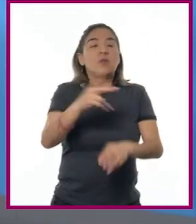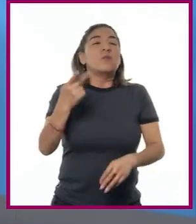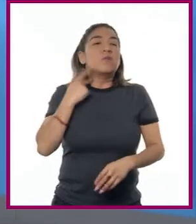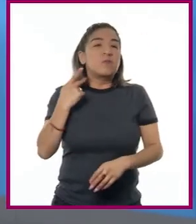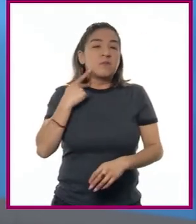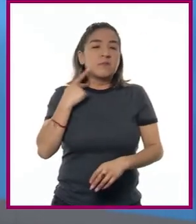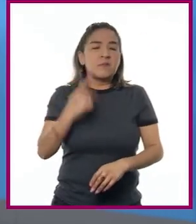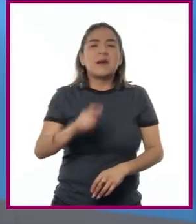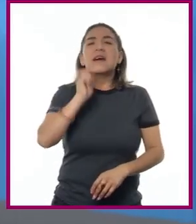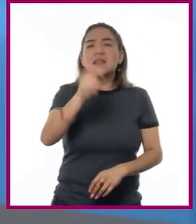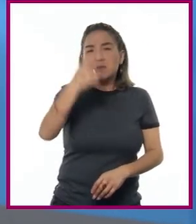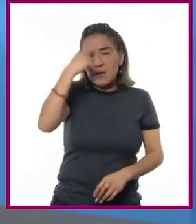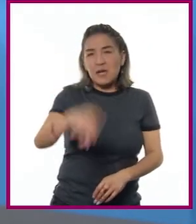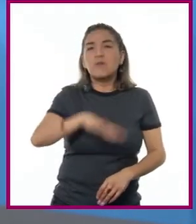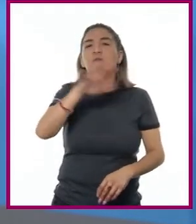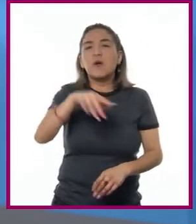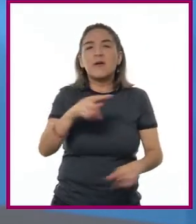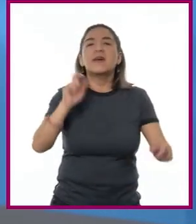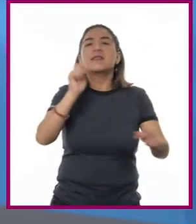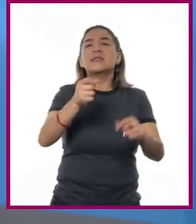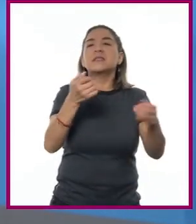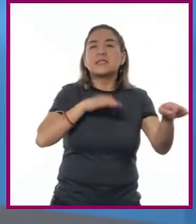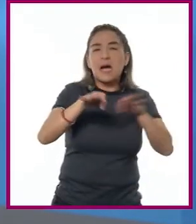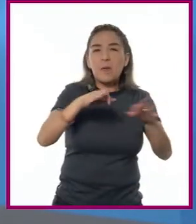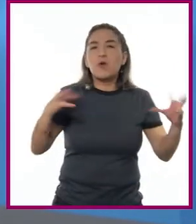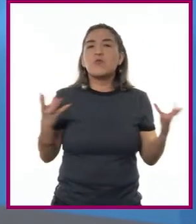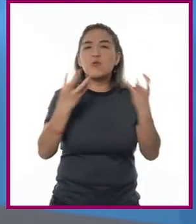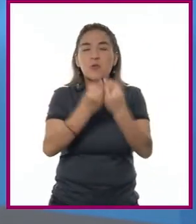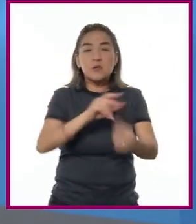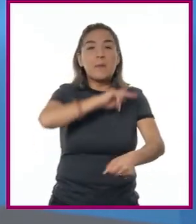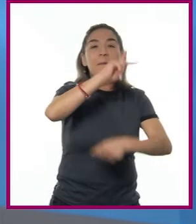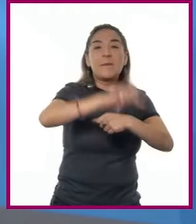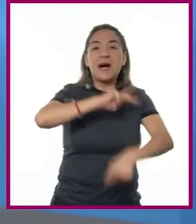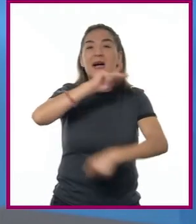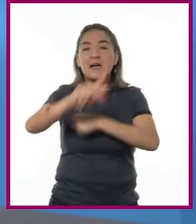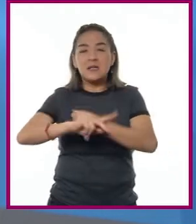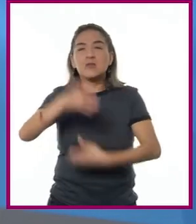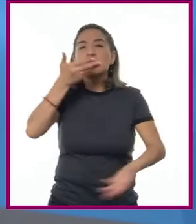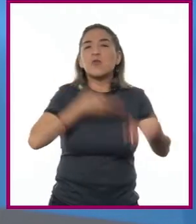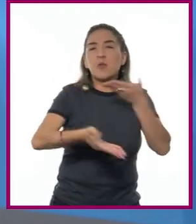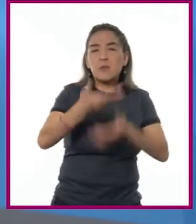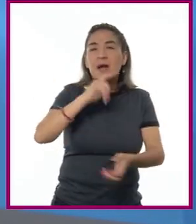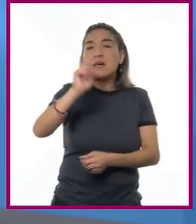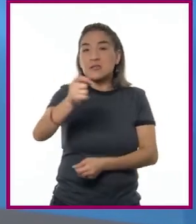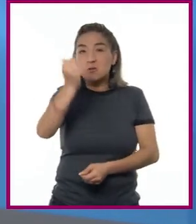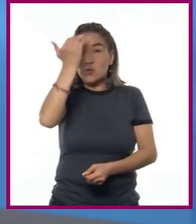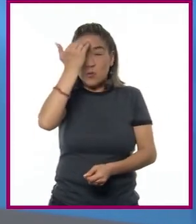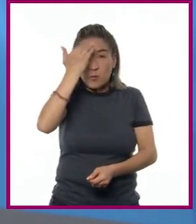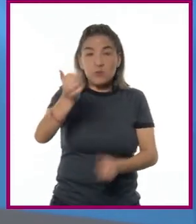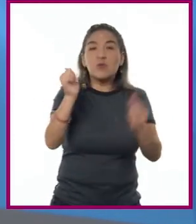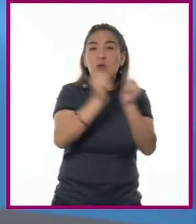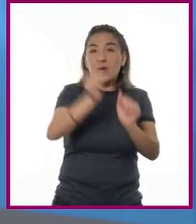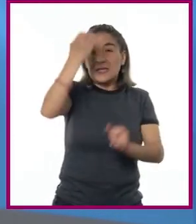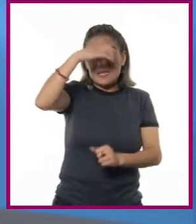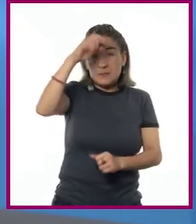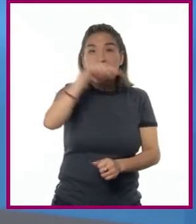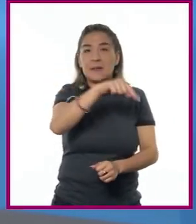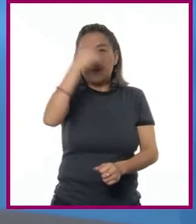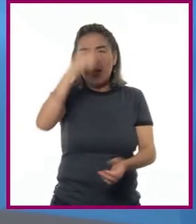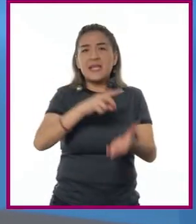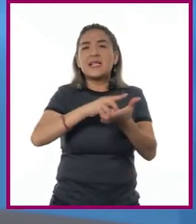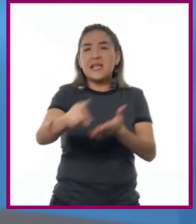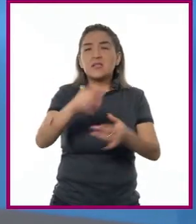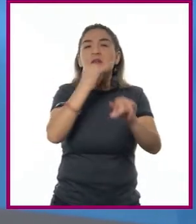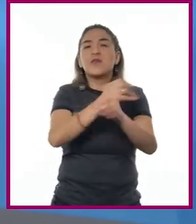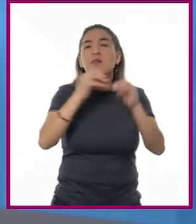pública, se ha buscado promover la colaboración entre países, compartiendo conocimiento y buscando que el derecho a la